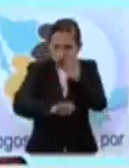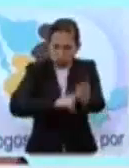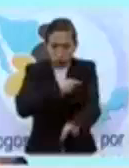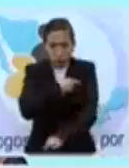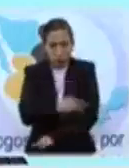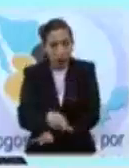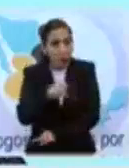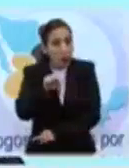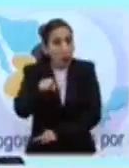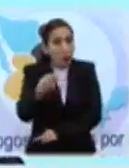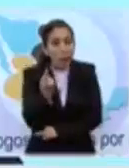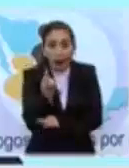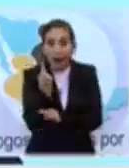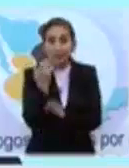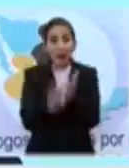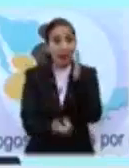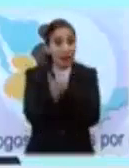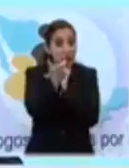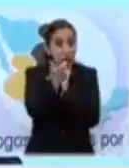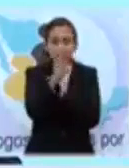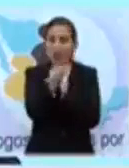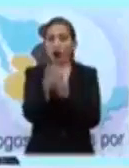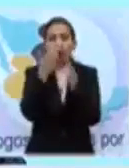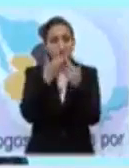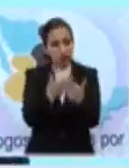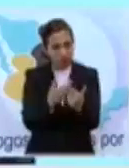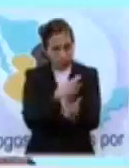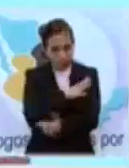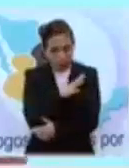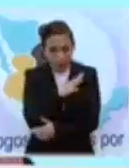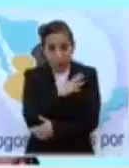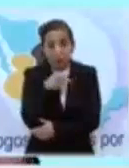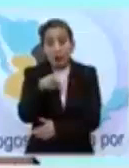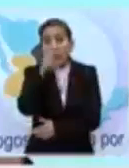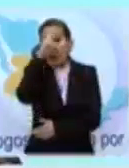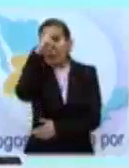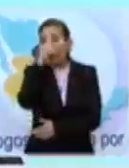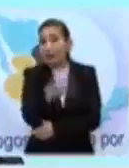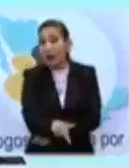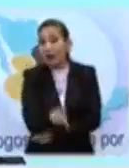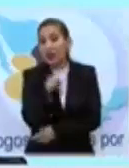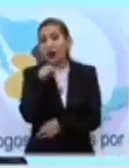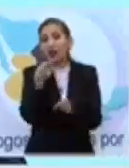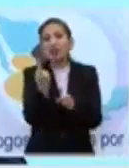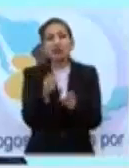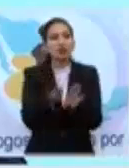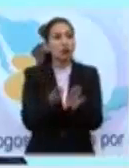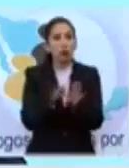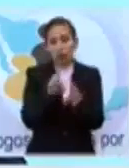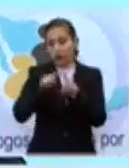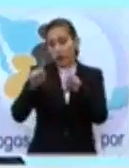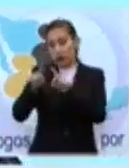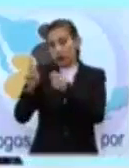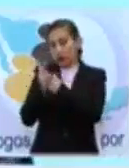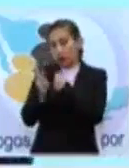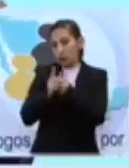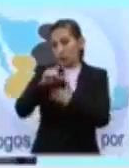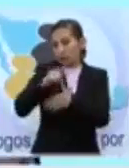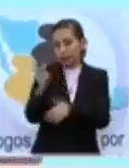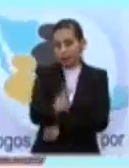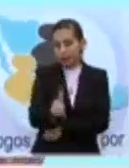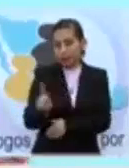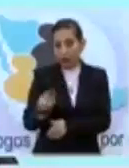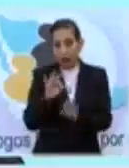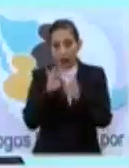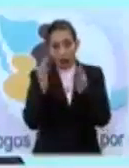no es un problema de falta de recursos. El problema es que México, y esto es común en varios países de América Latina, el